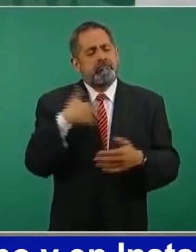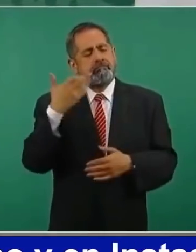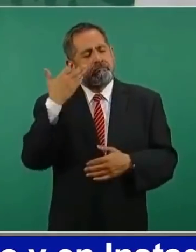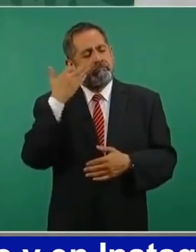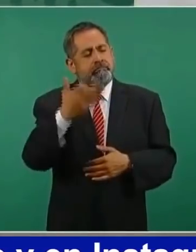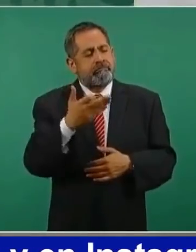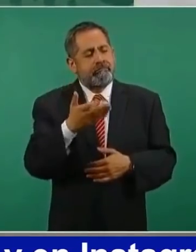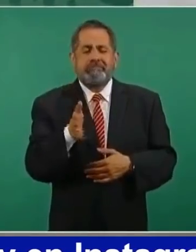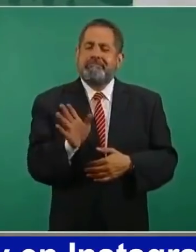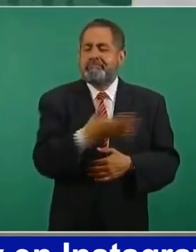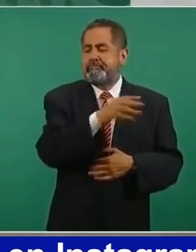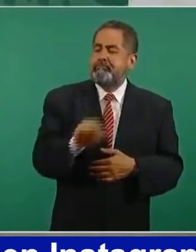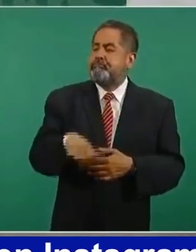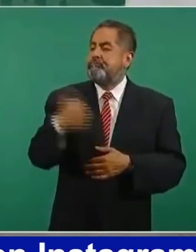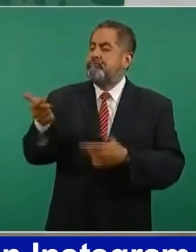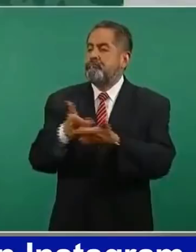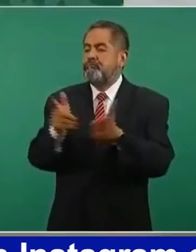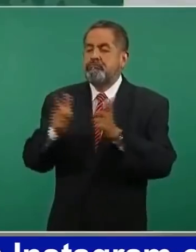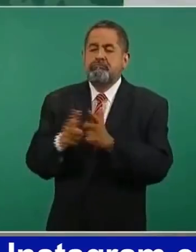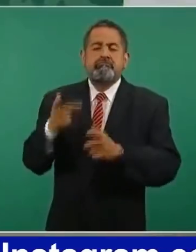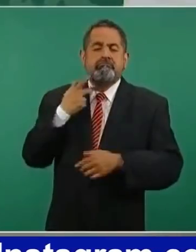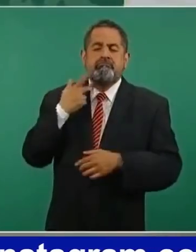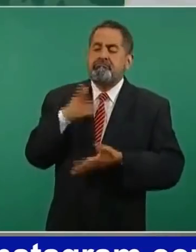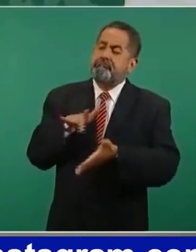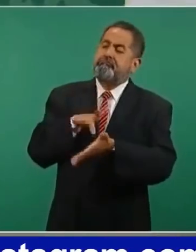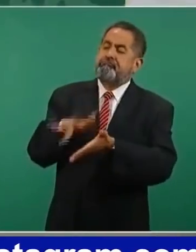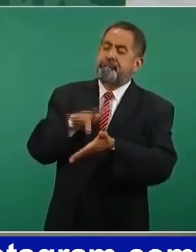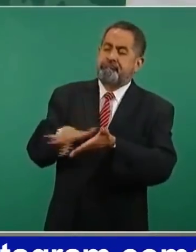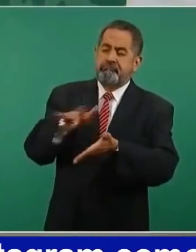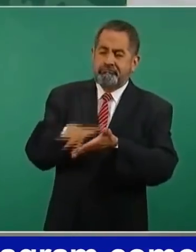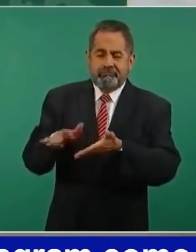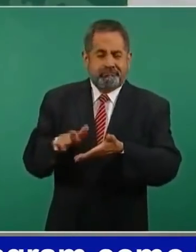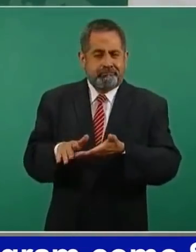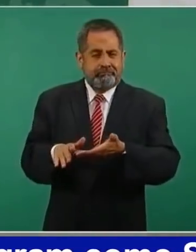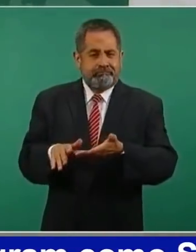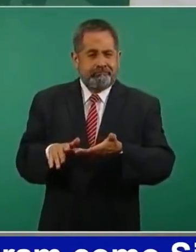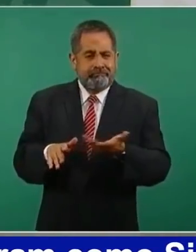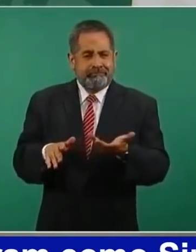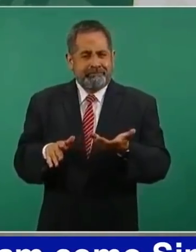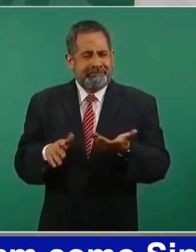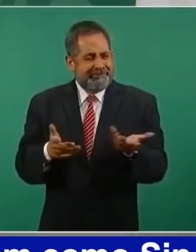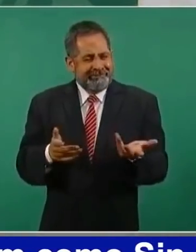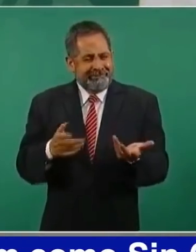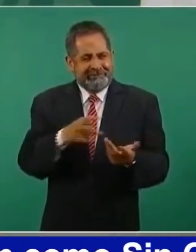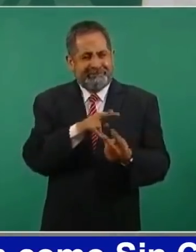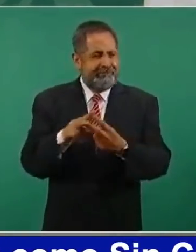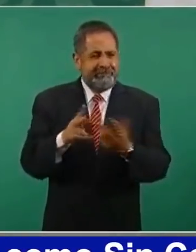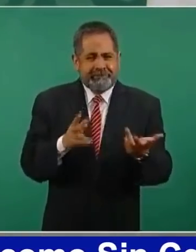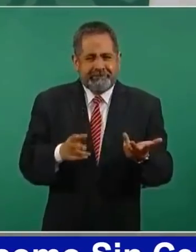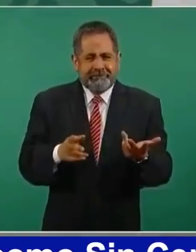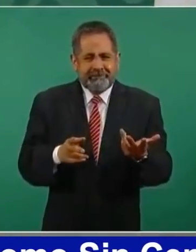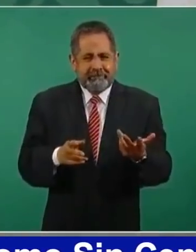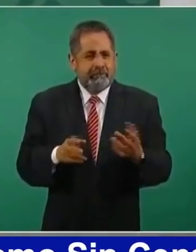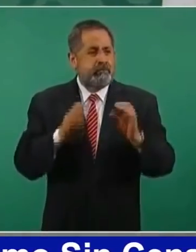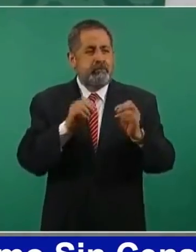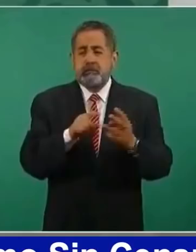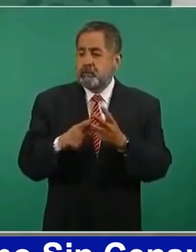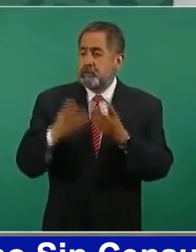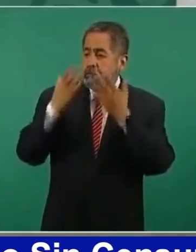y en otra ocasión apoyar a candidato de otro partido o a un candidato sin